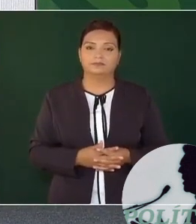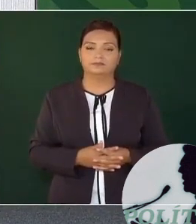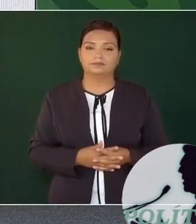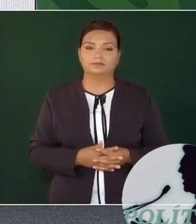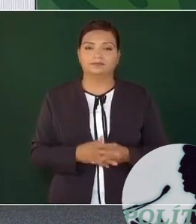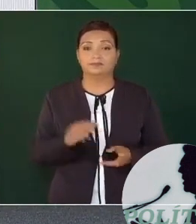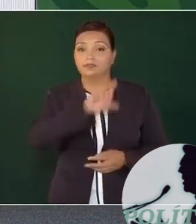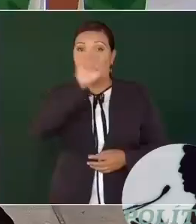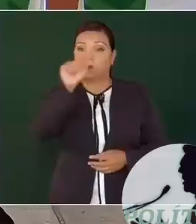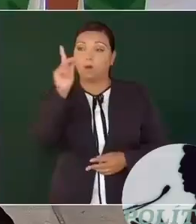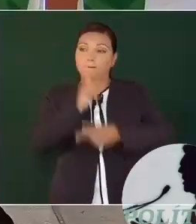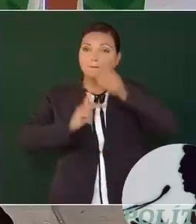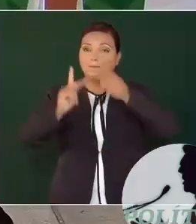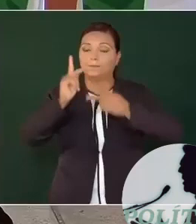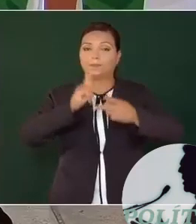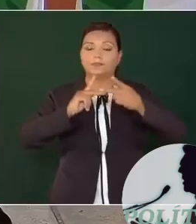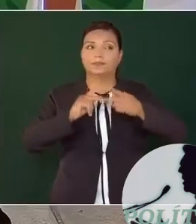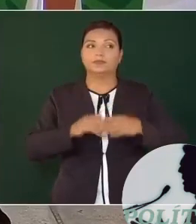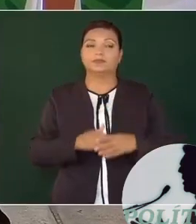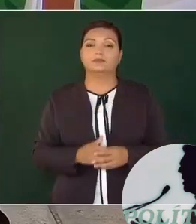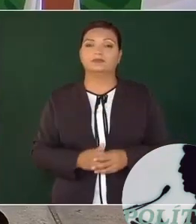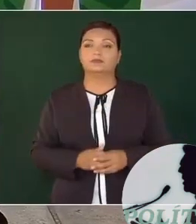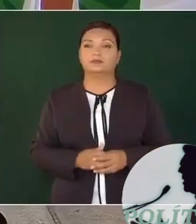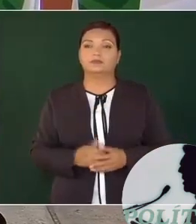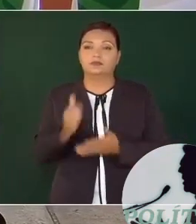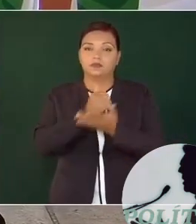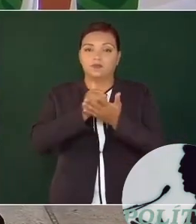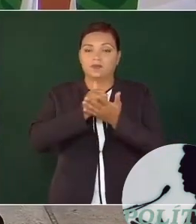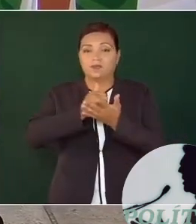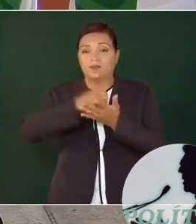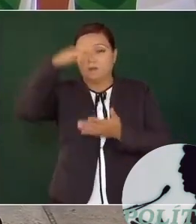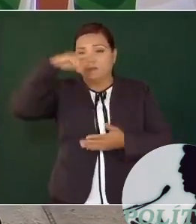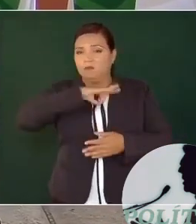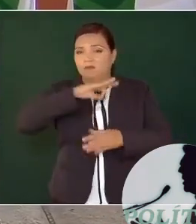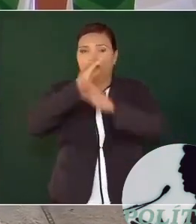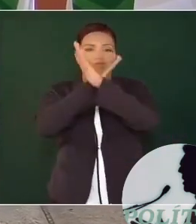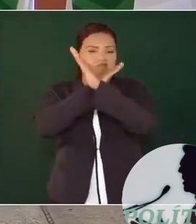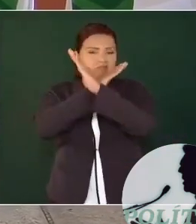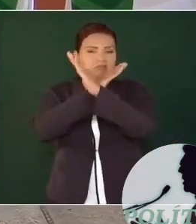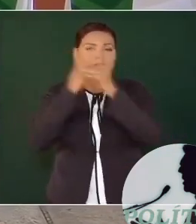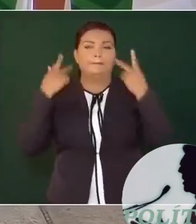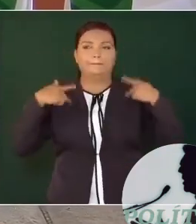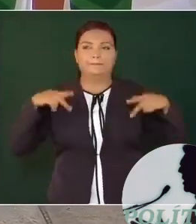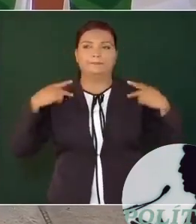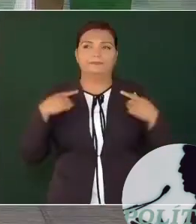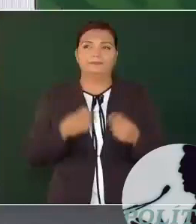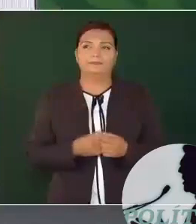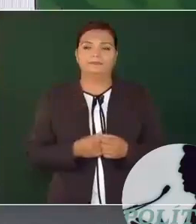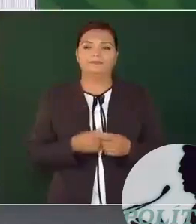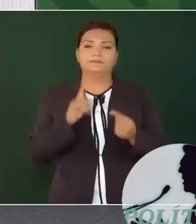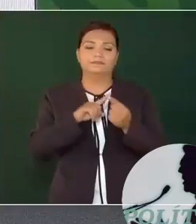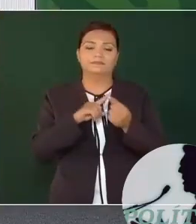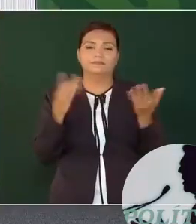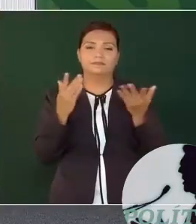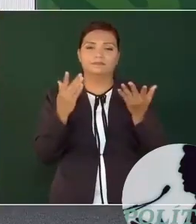Y entonces apareció la Ciudad de México para proteger a los